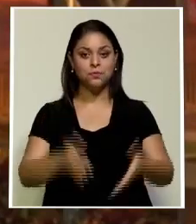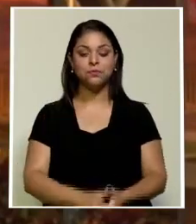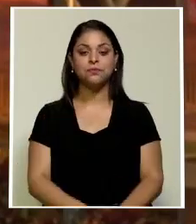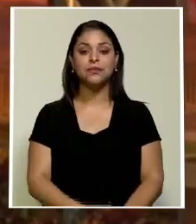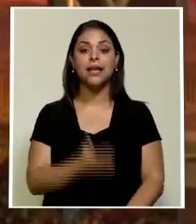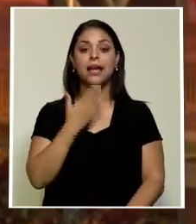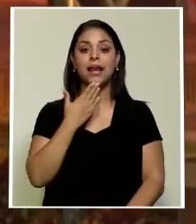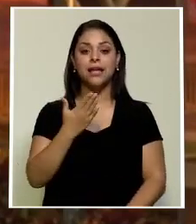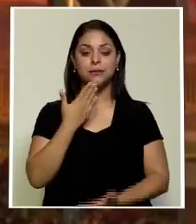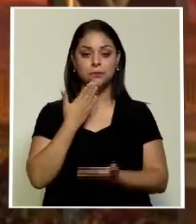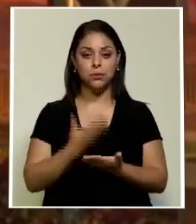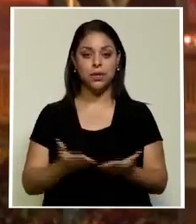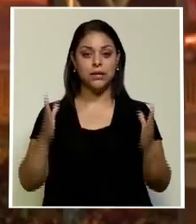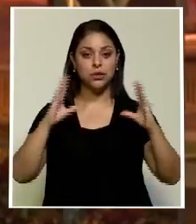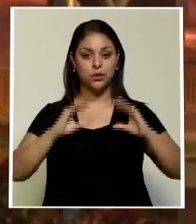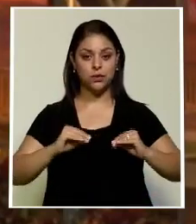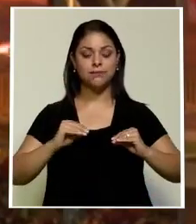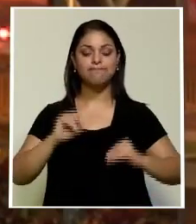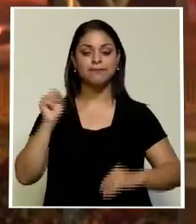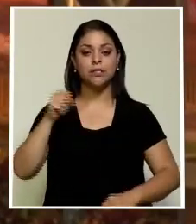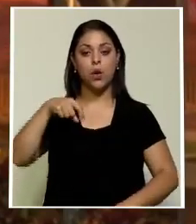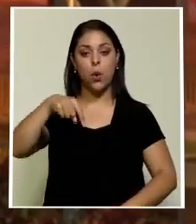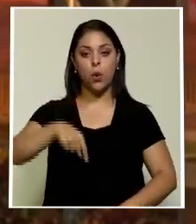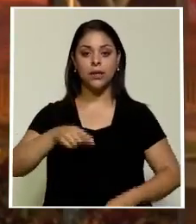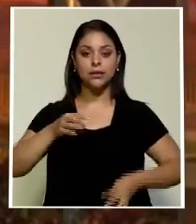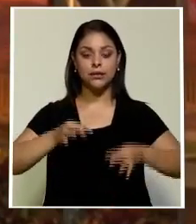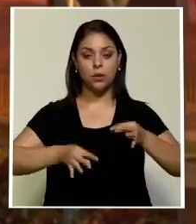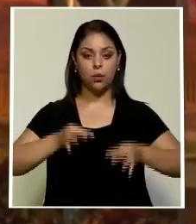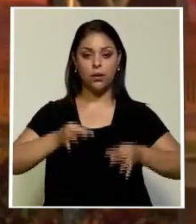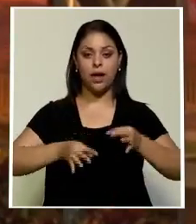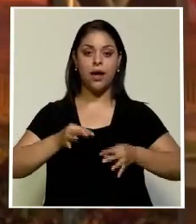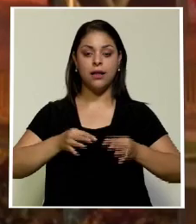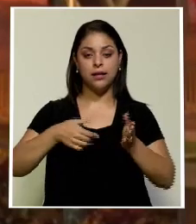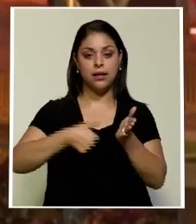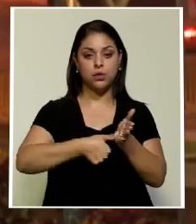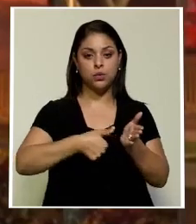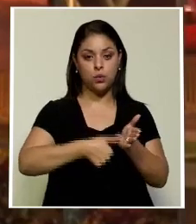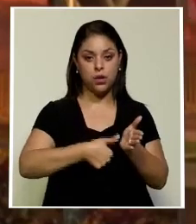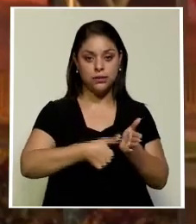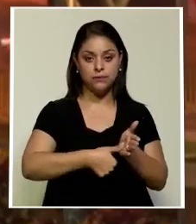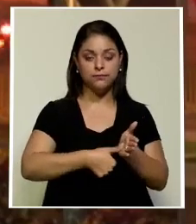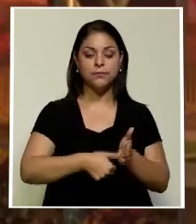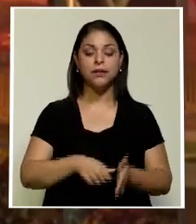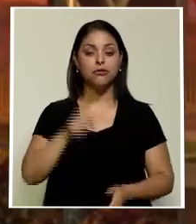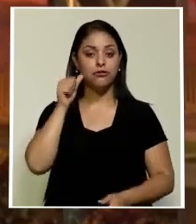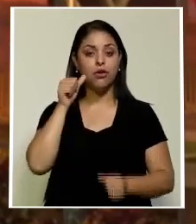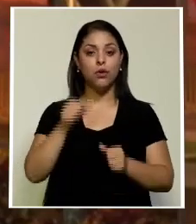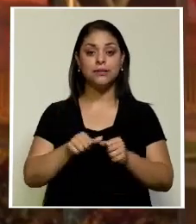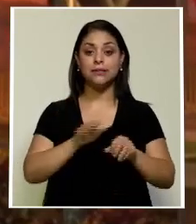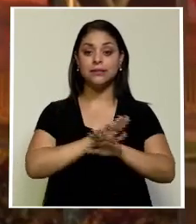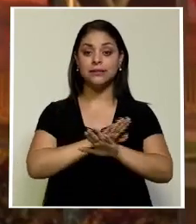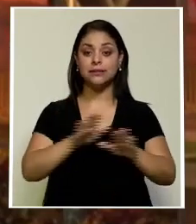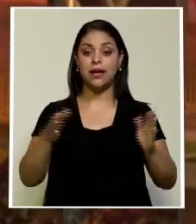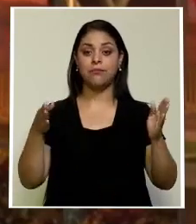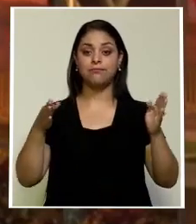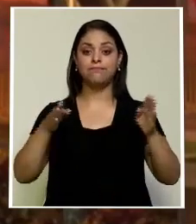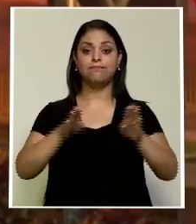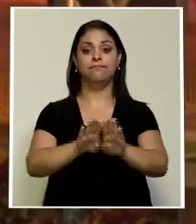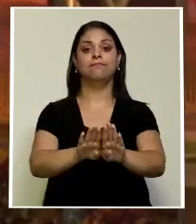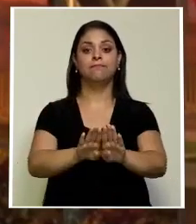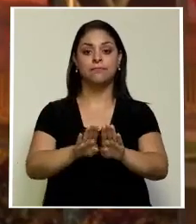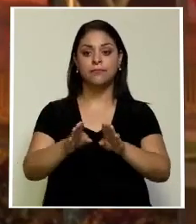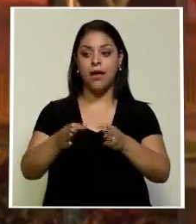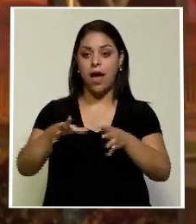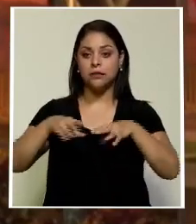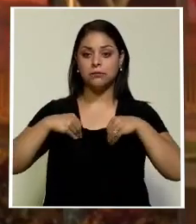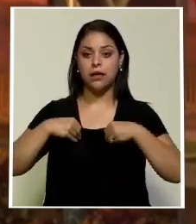Gracias, muy buenas noches. Así es, bueno, hoy el Tribunal Supremo de Elecciones, primeramente recordar que finiquitó lo que es la recepción